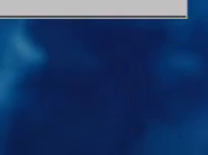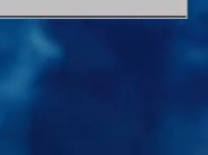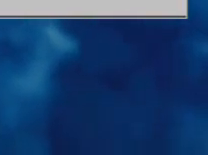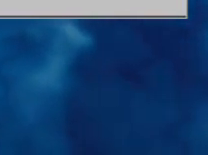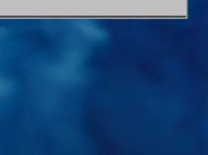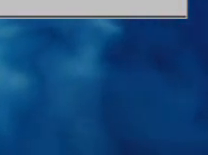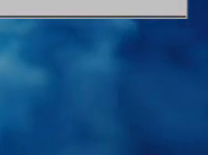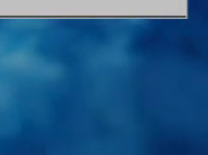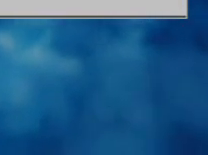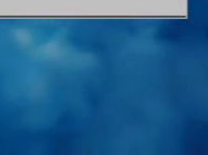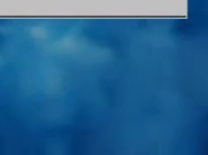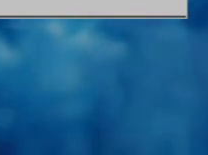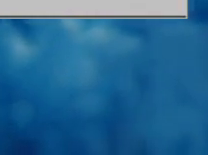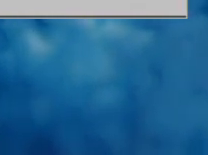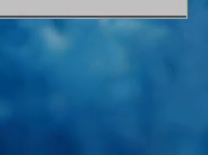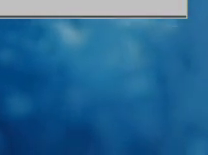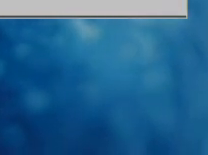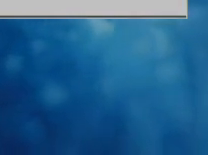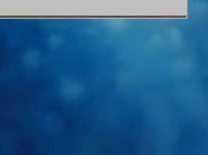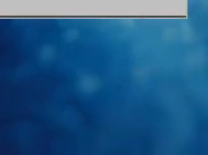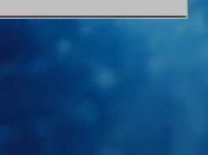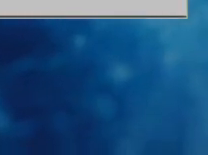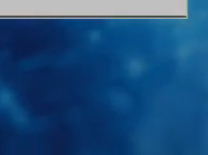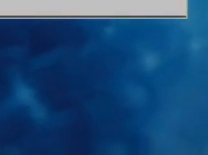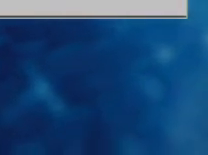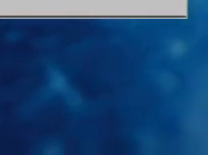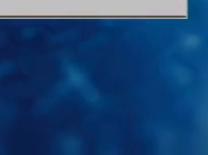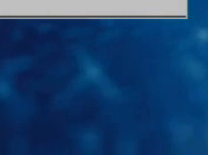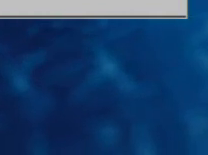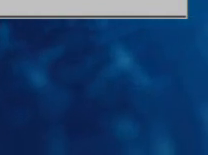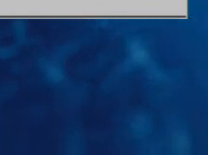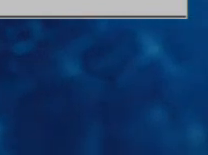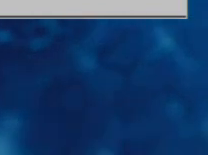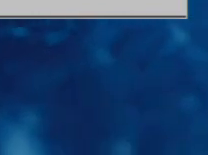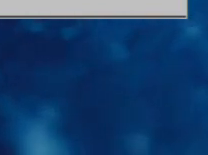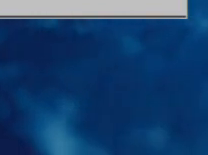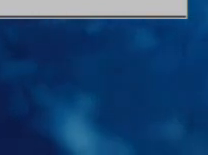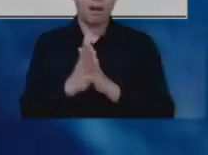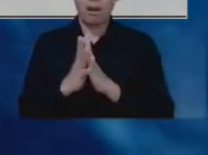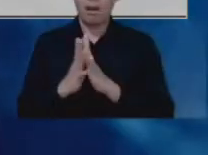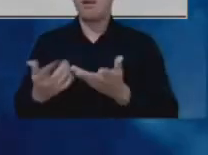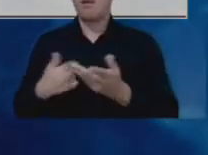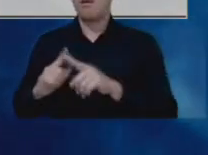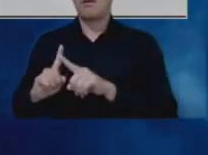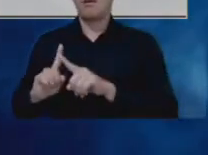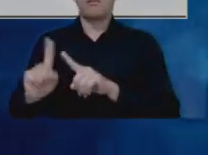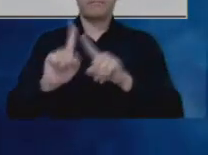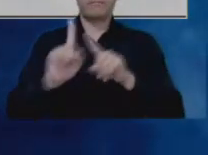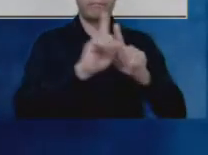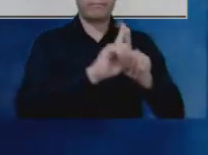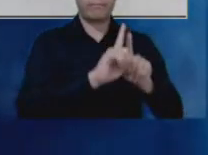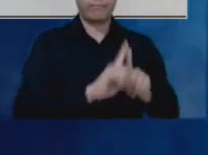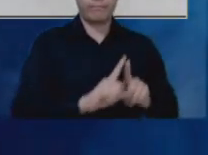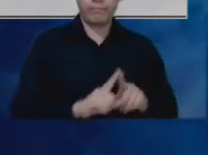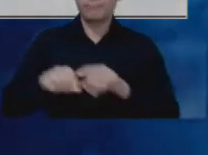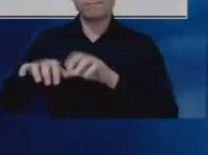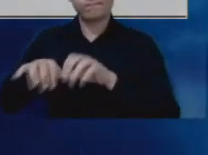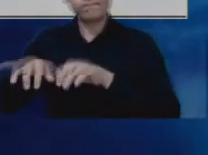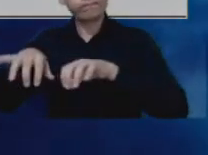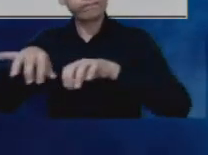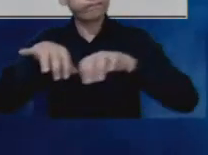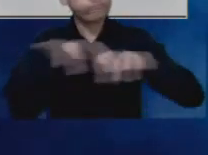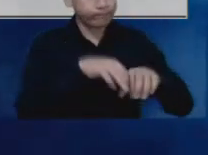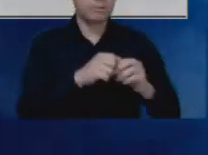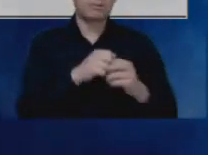abordar, o creo que he abordado, las diferentes acciones y lo complicado que esto puede ser, la importancia